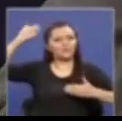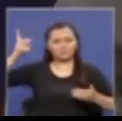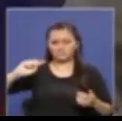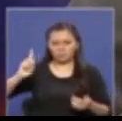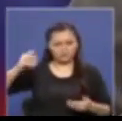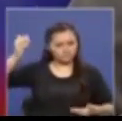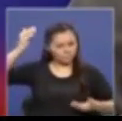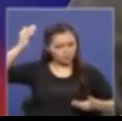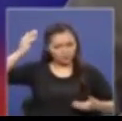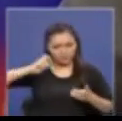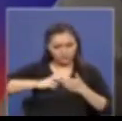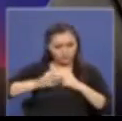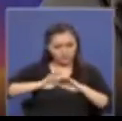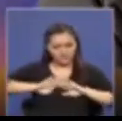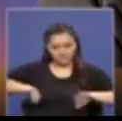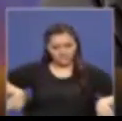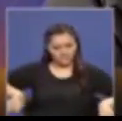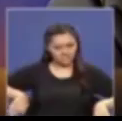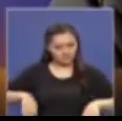seres queridos, etc.